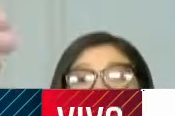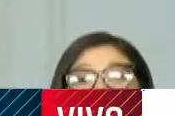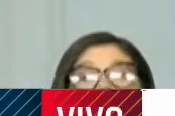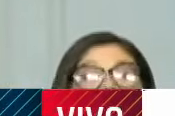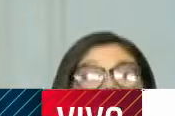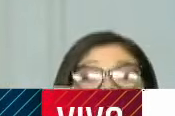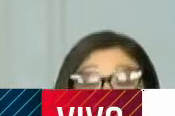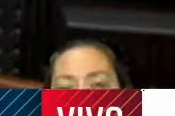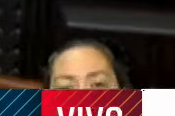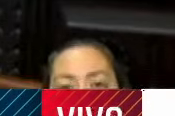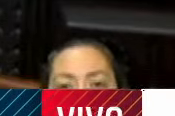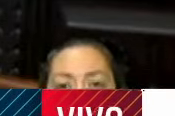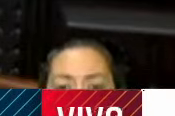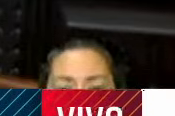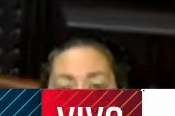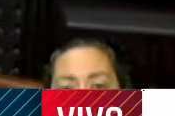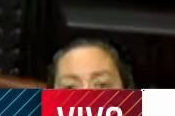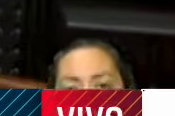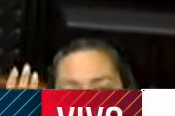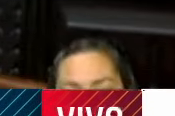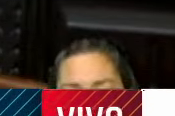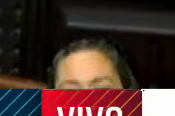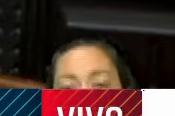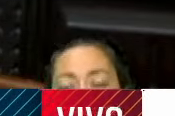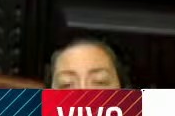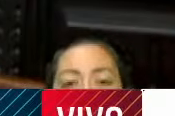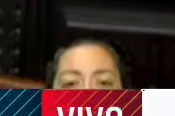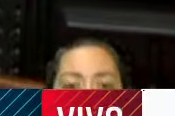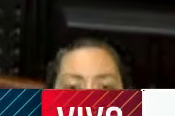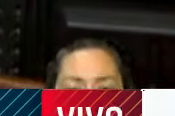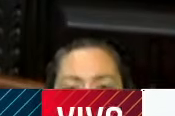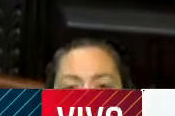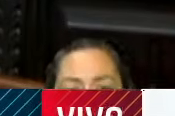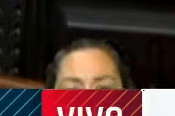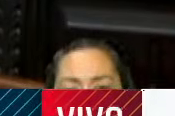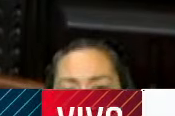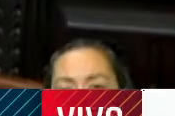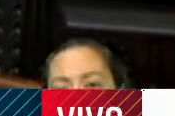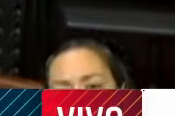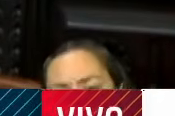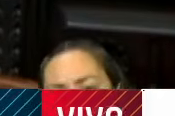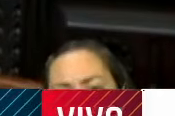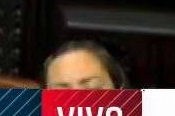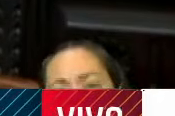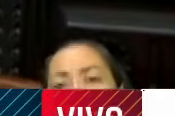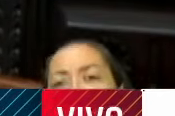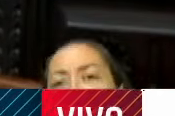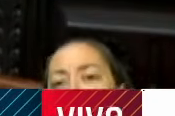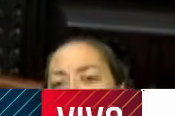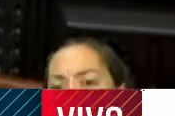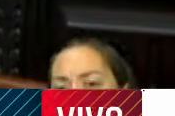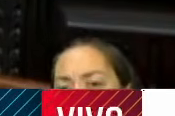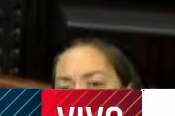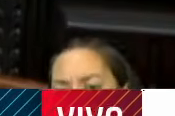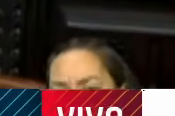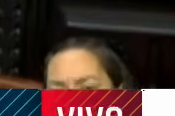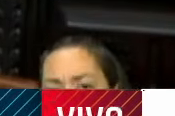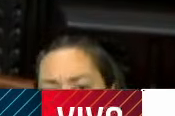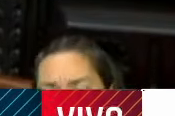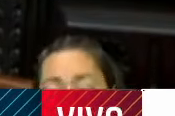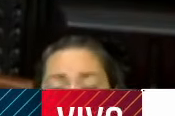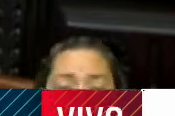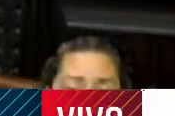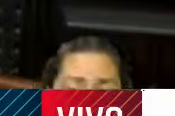uno dice los gobernadores, disculpame que te exprima, ya es como que a veces me da la sensación de que usamos fotos viejas. Gobernadores